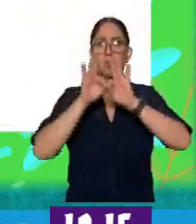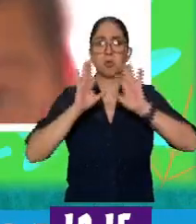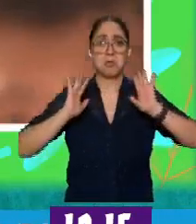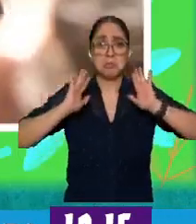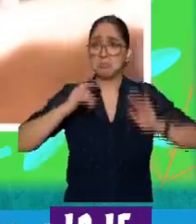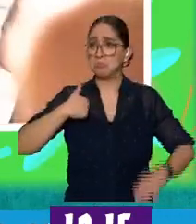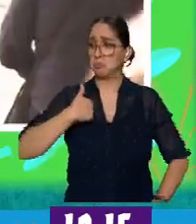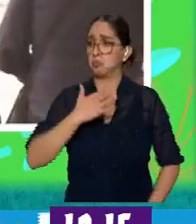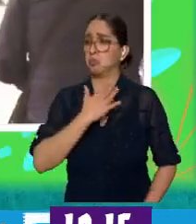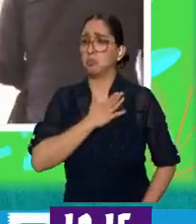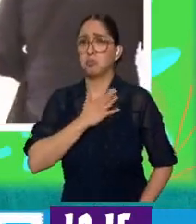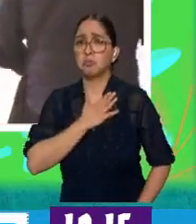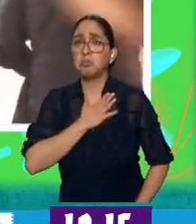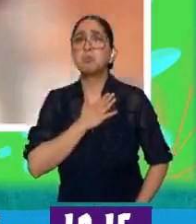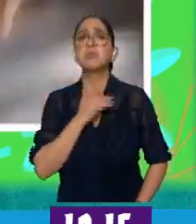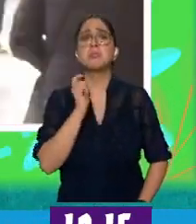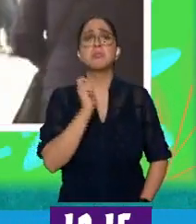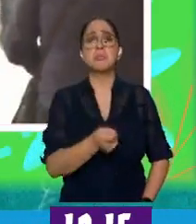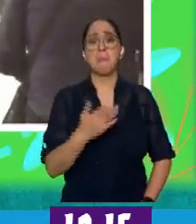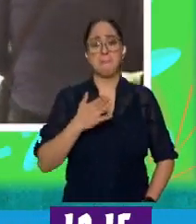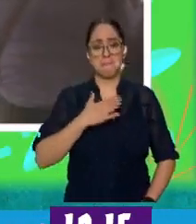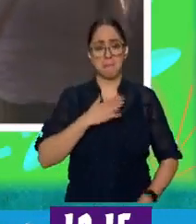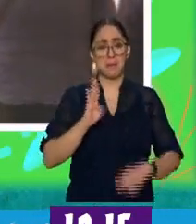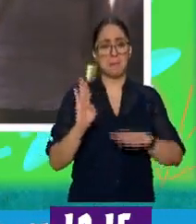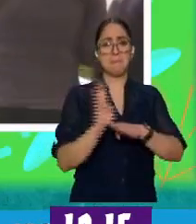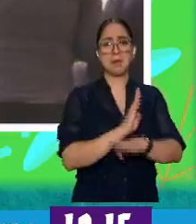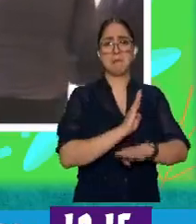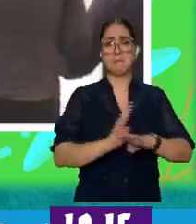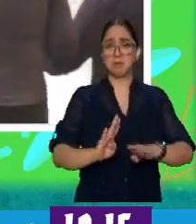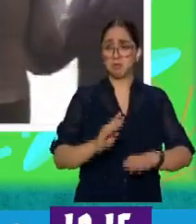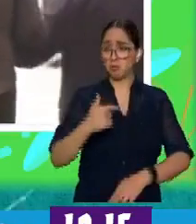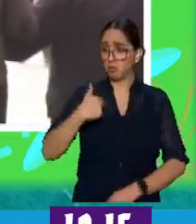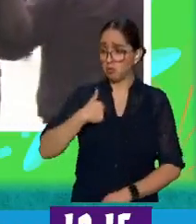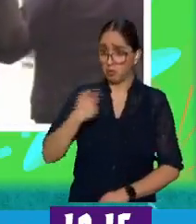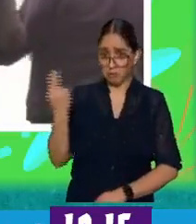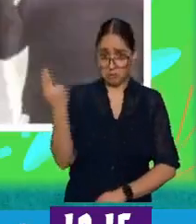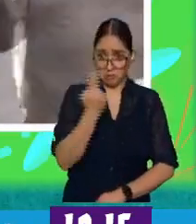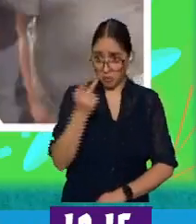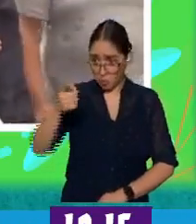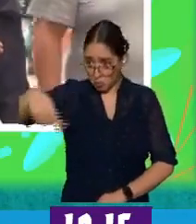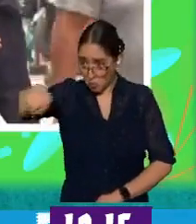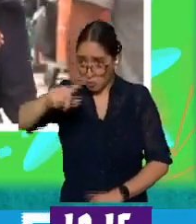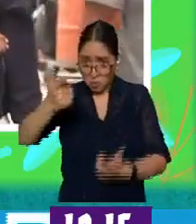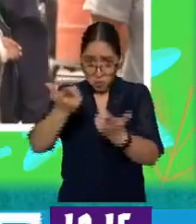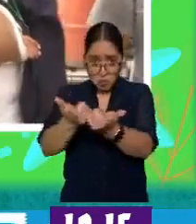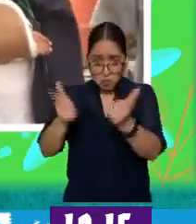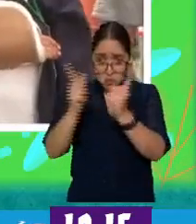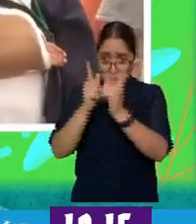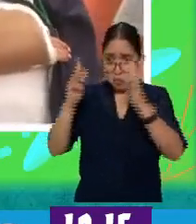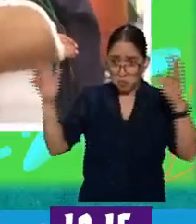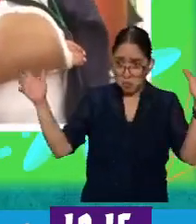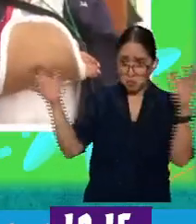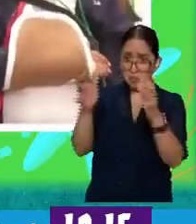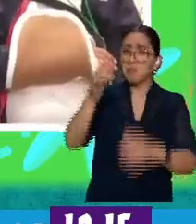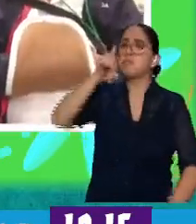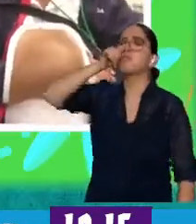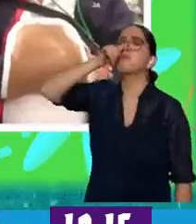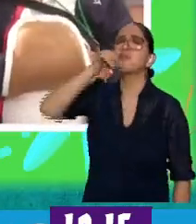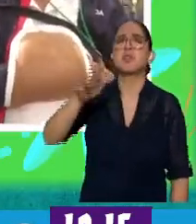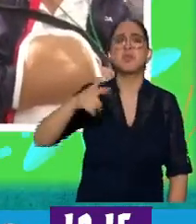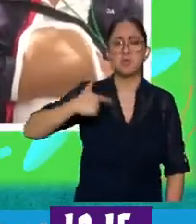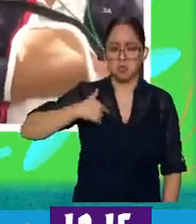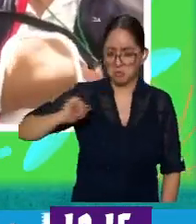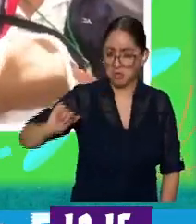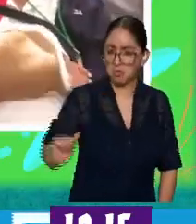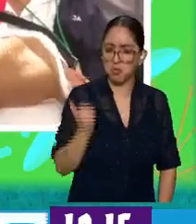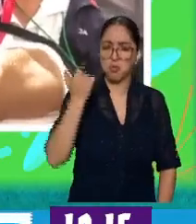mí solo me interesa mi beneficio. Y si voy a combatir al grupo de allá enfrente, a la otra tribu, me apropio de su ganado, de